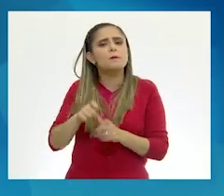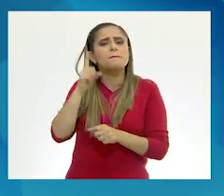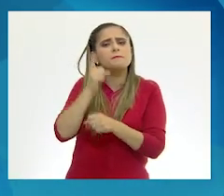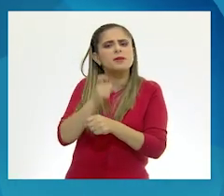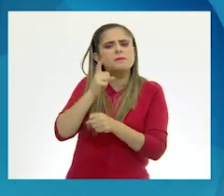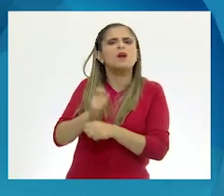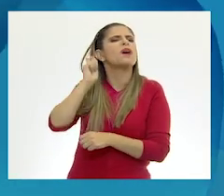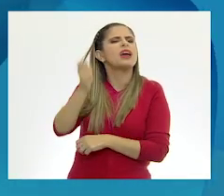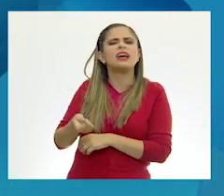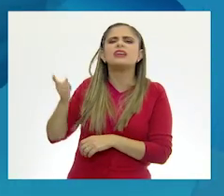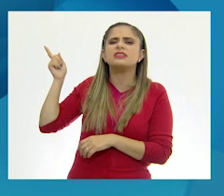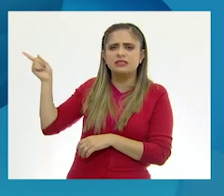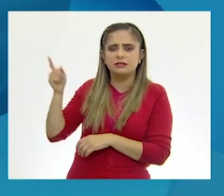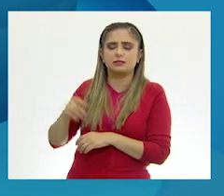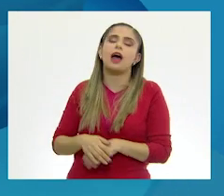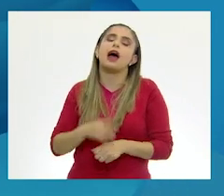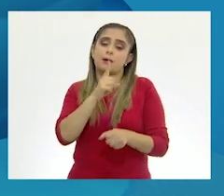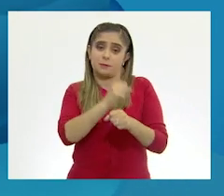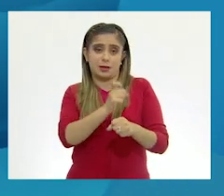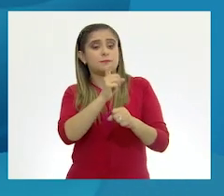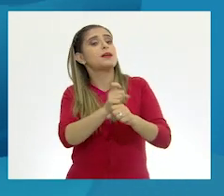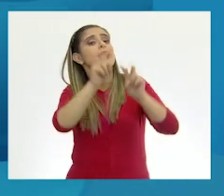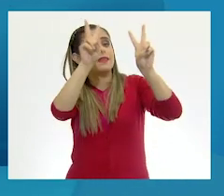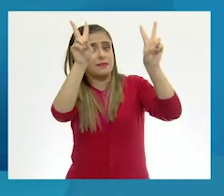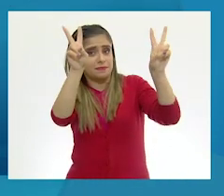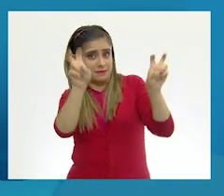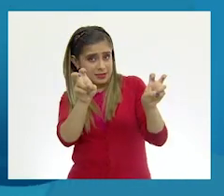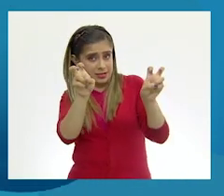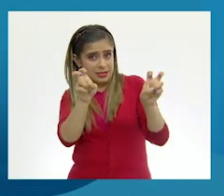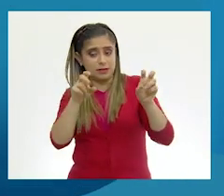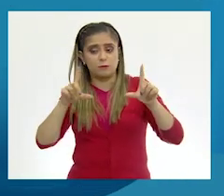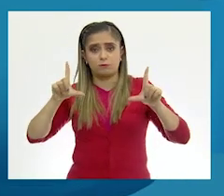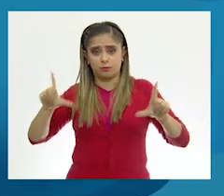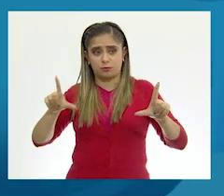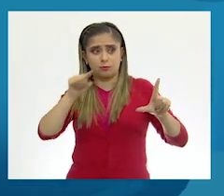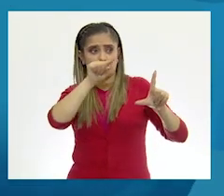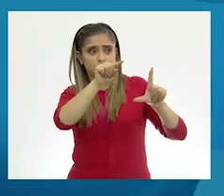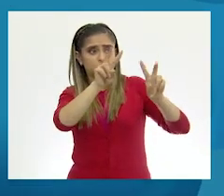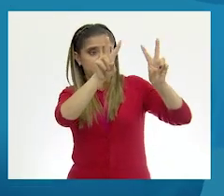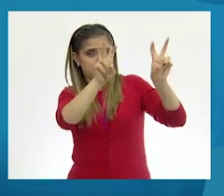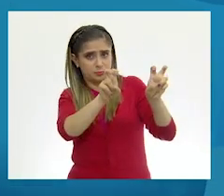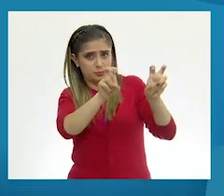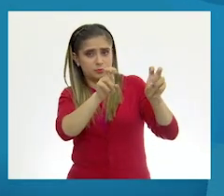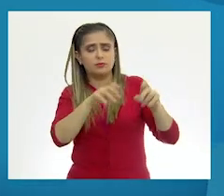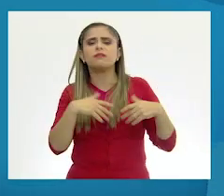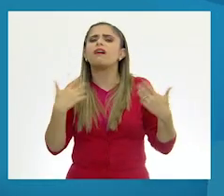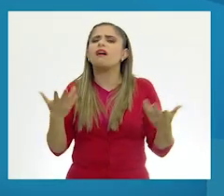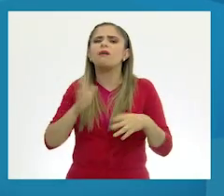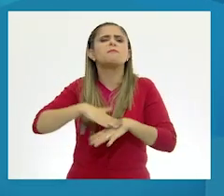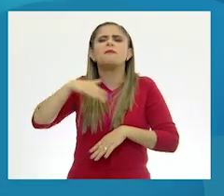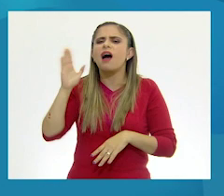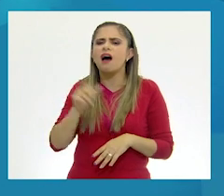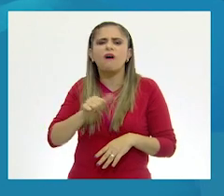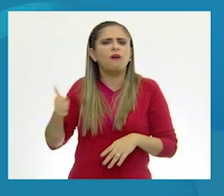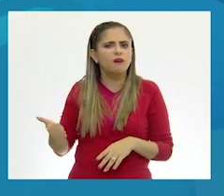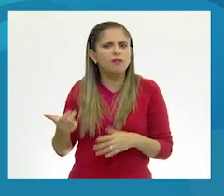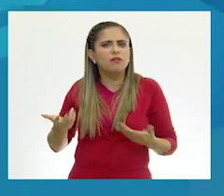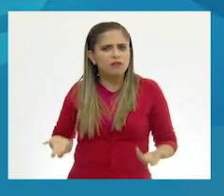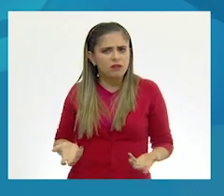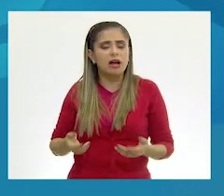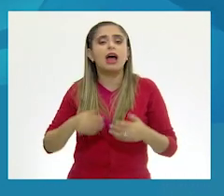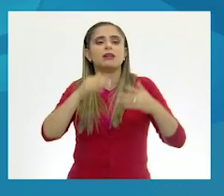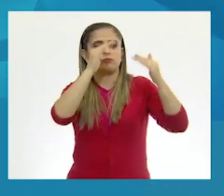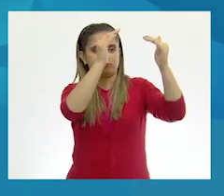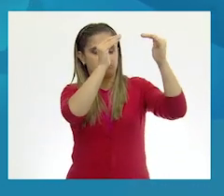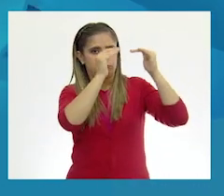Raulito? El título del tema de la monografía. Así es. ¿Y qué más podemos ver? Enseguida del